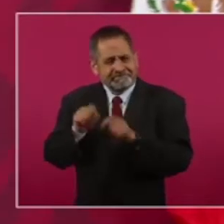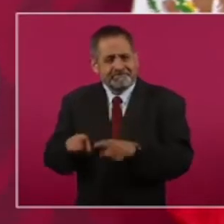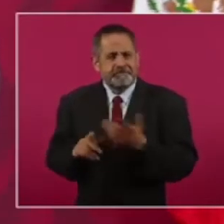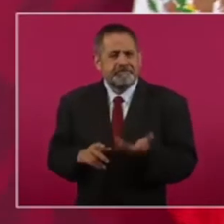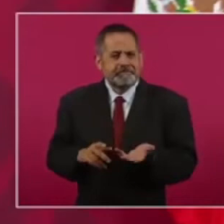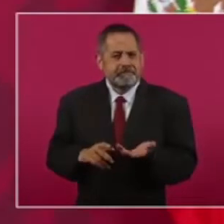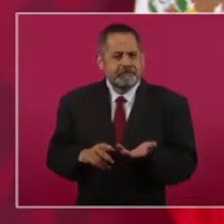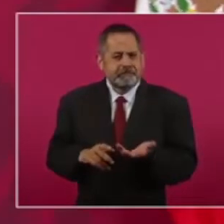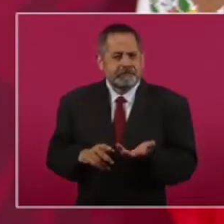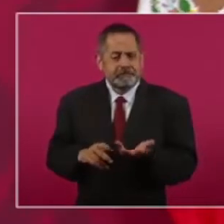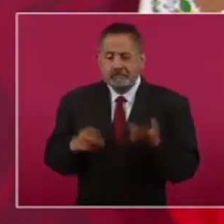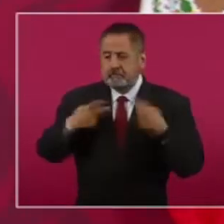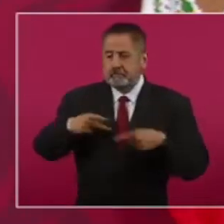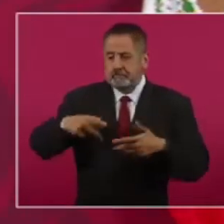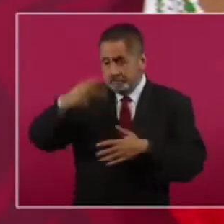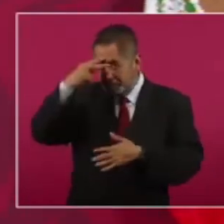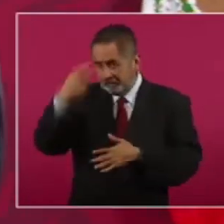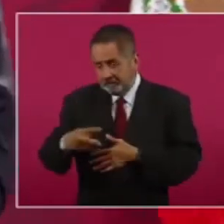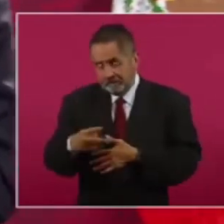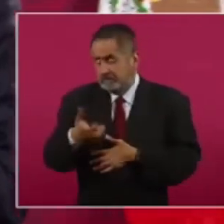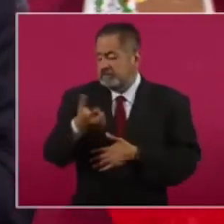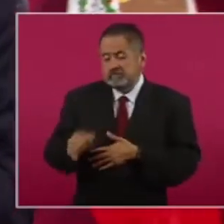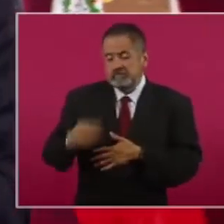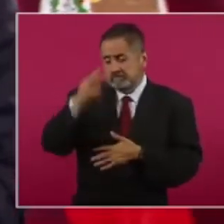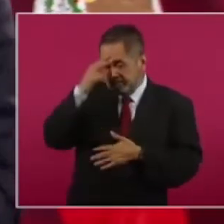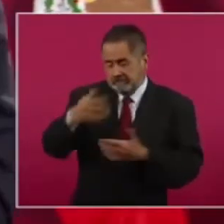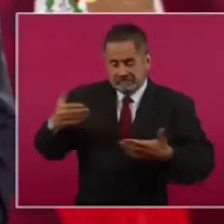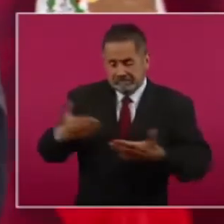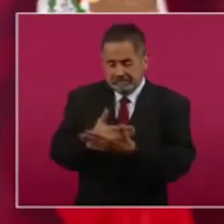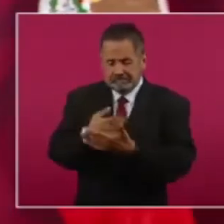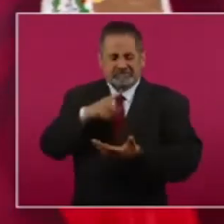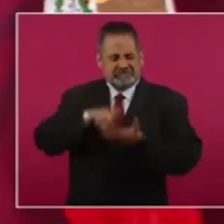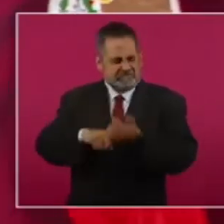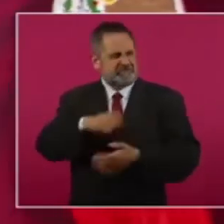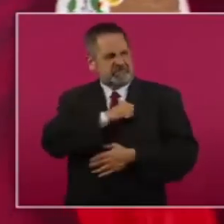que el mexicano no es malo por naturaleza, que no nacimos malos,